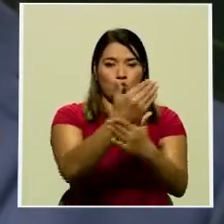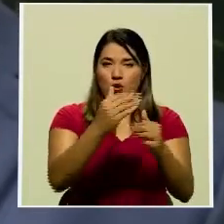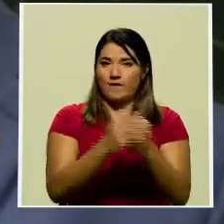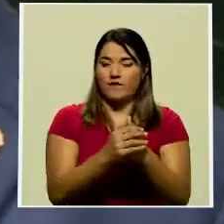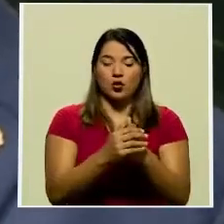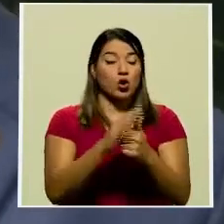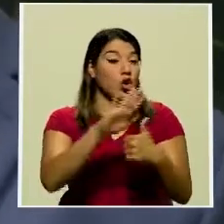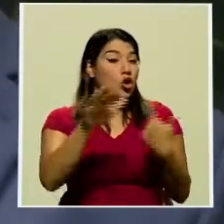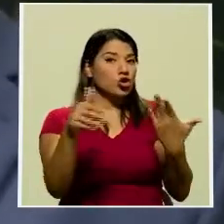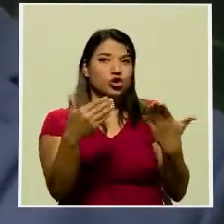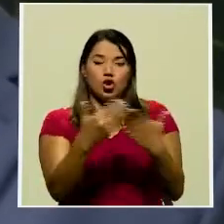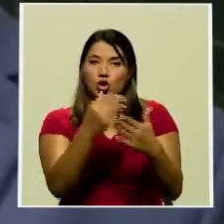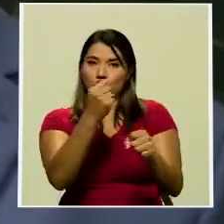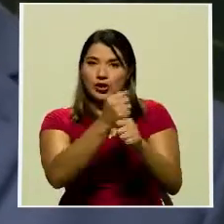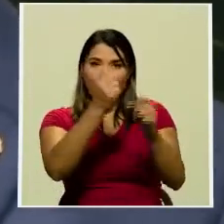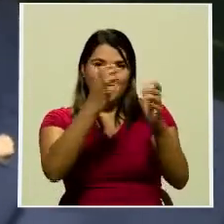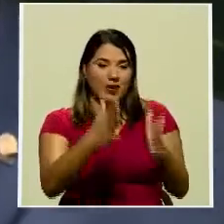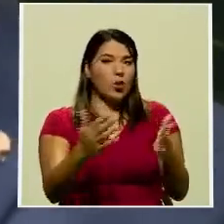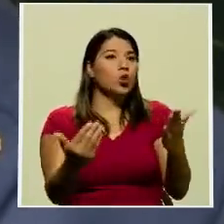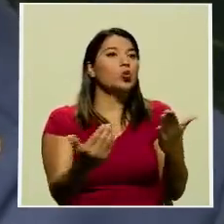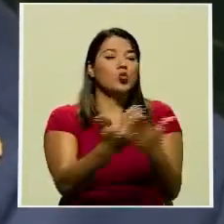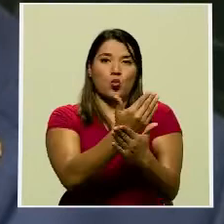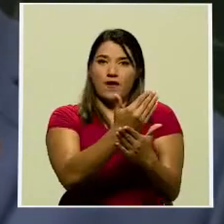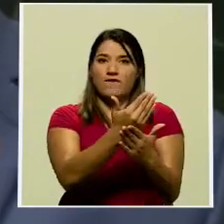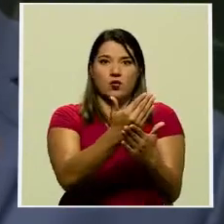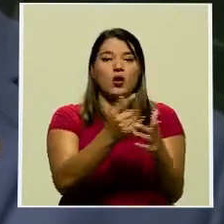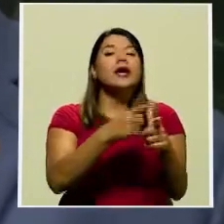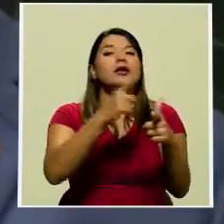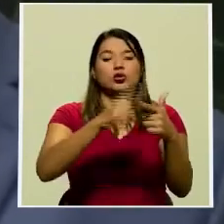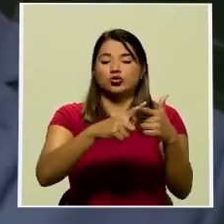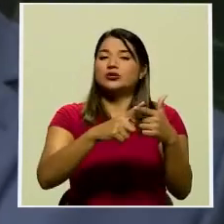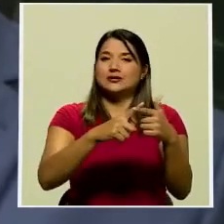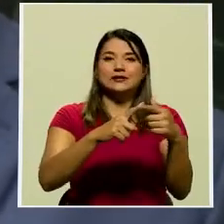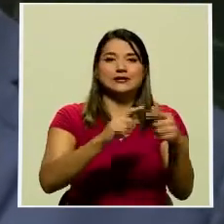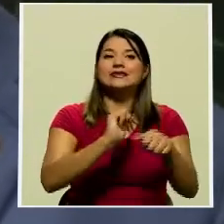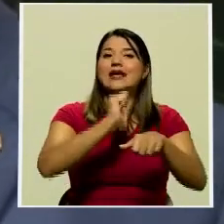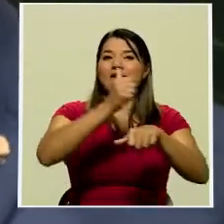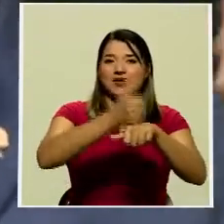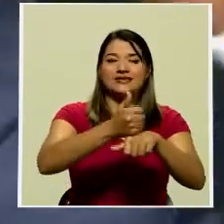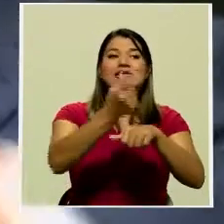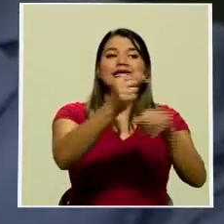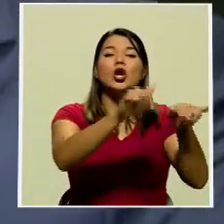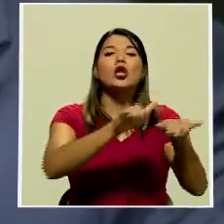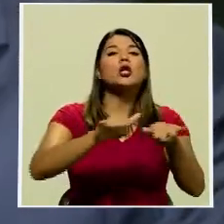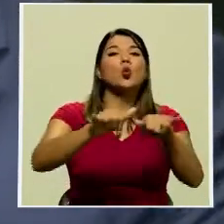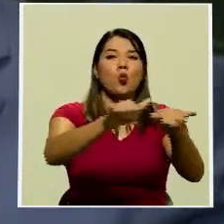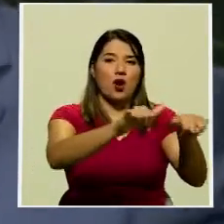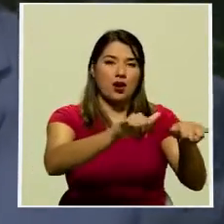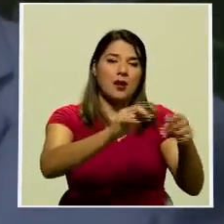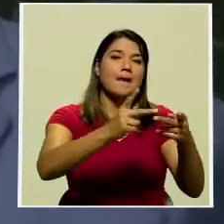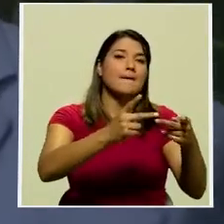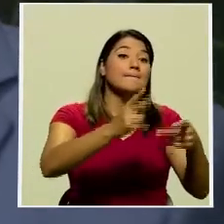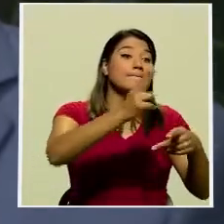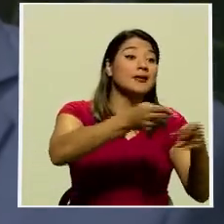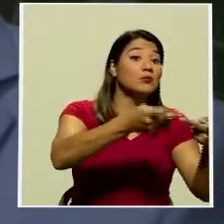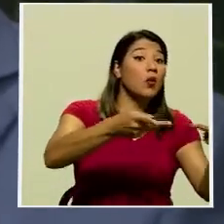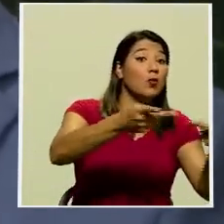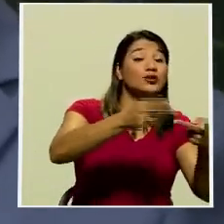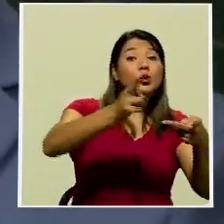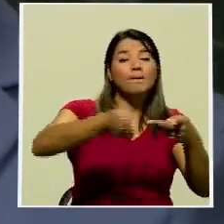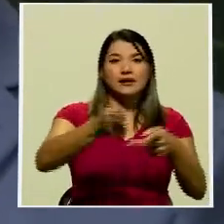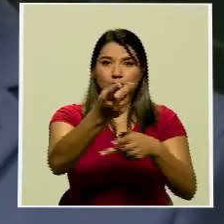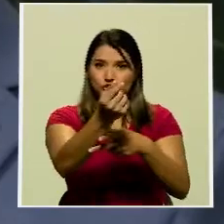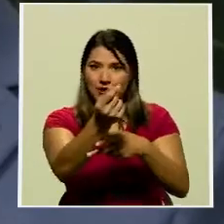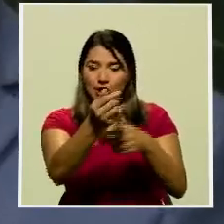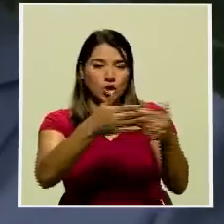pública. Cuando sea aprobada esta ley en vigencia, entonces se aplica el salario global, ¿verdad? Y para los que ya están, para los actuales,